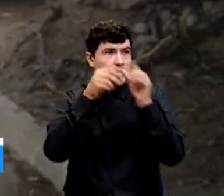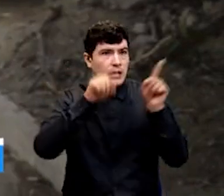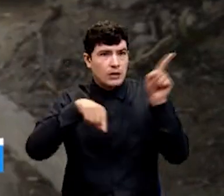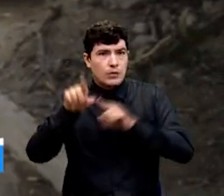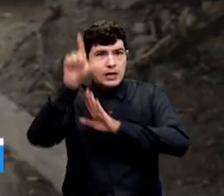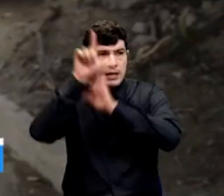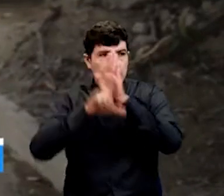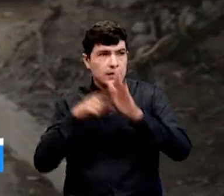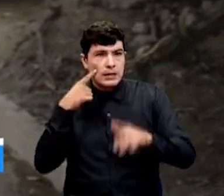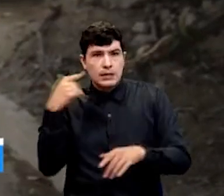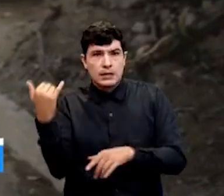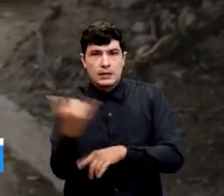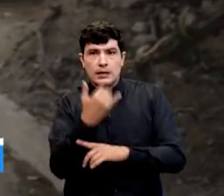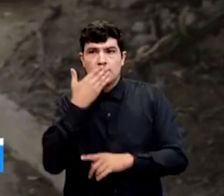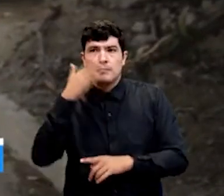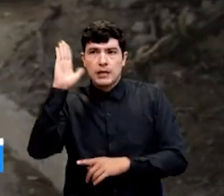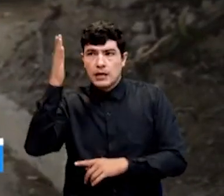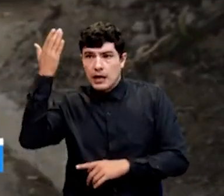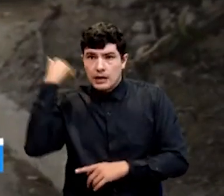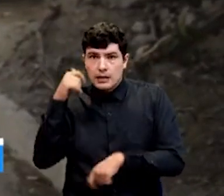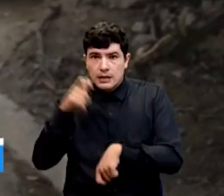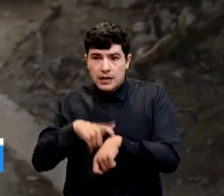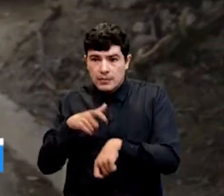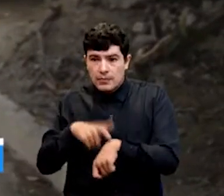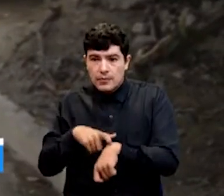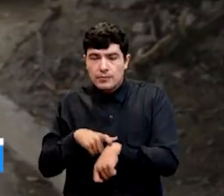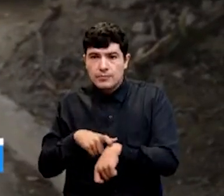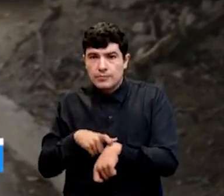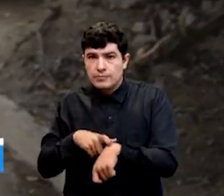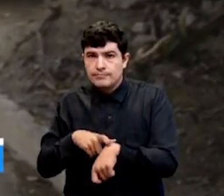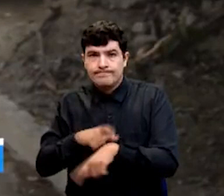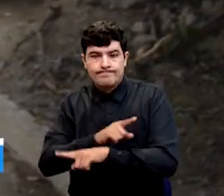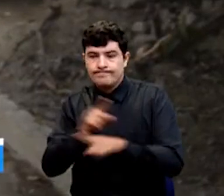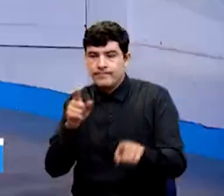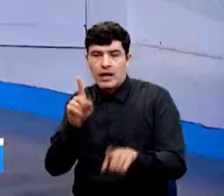por fuera porque los avales no llegaron a tiempo. Desde Santa Rosa